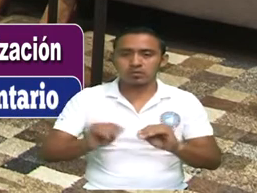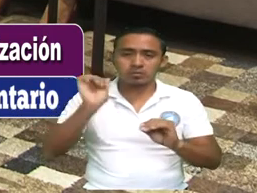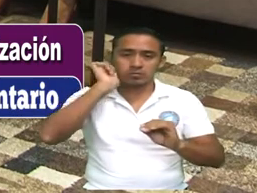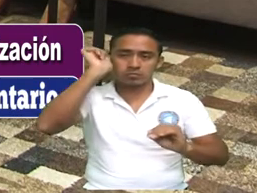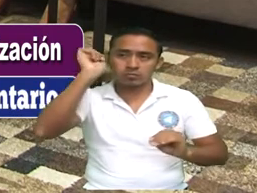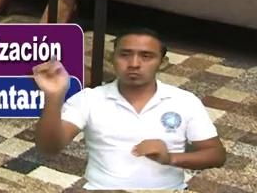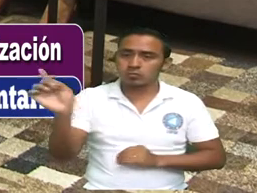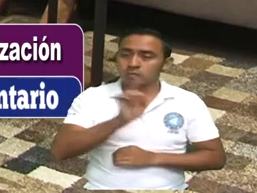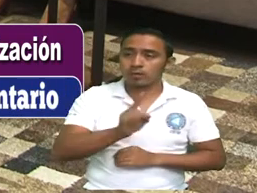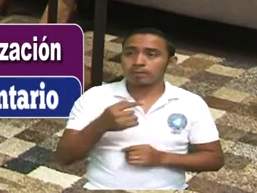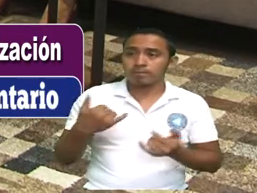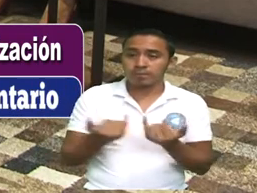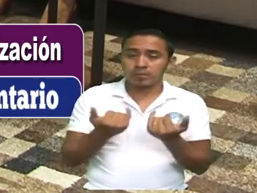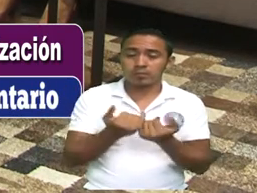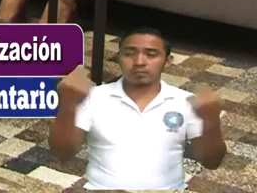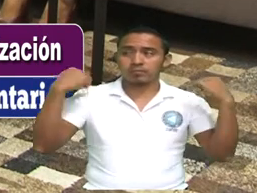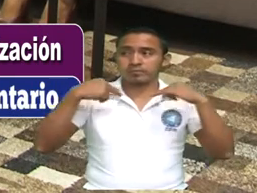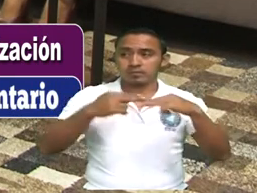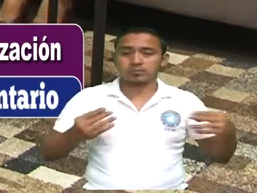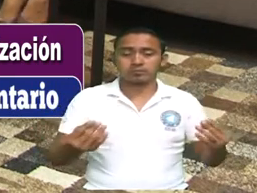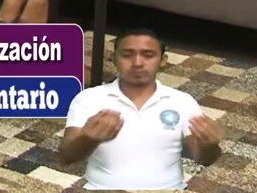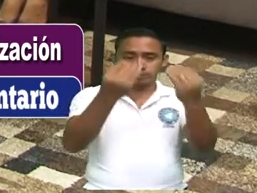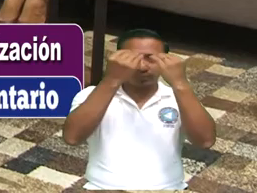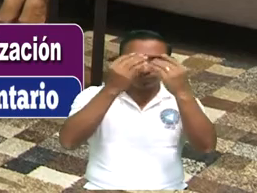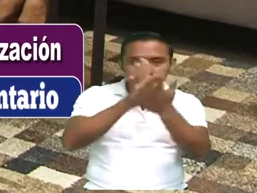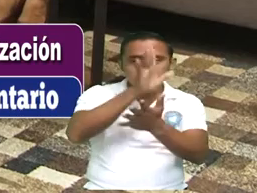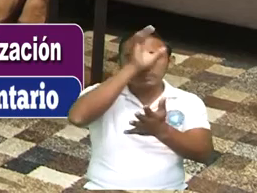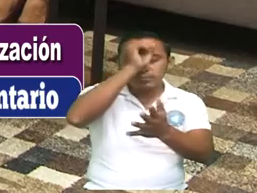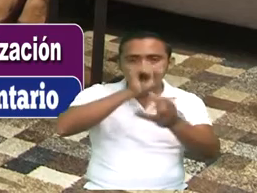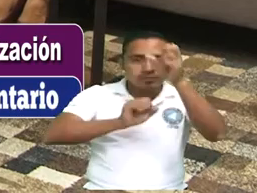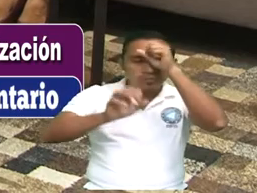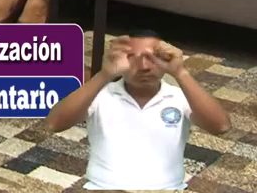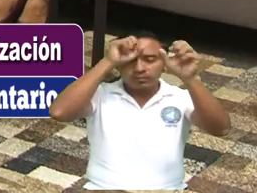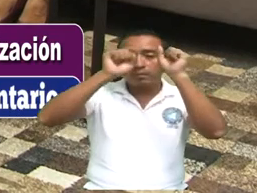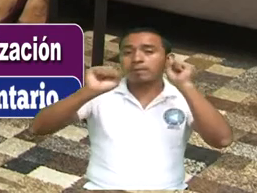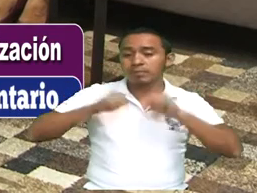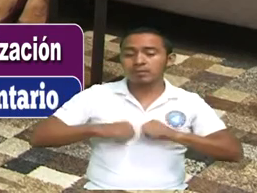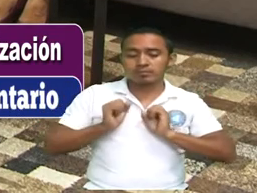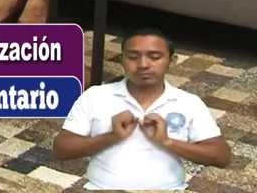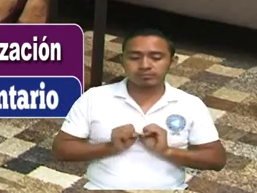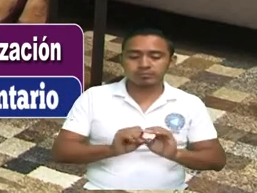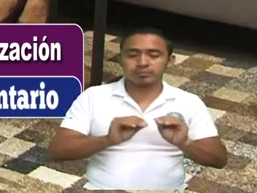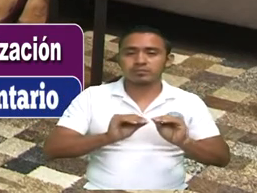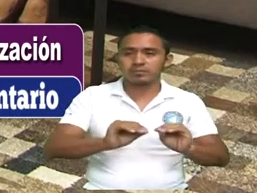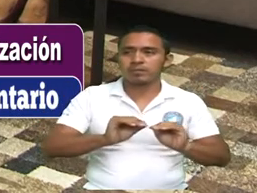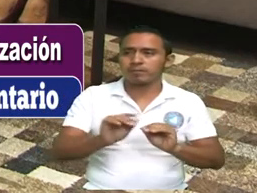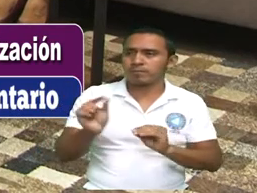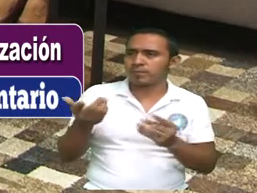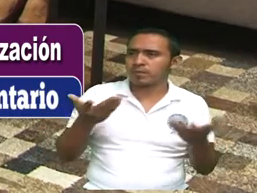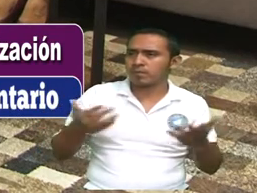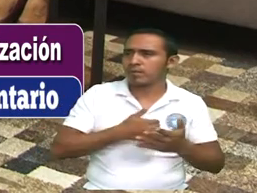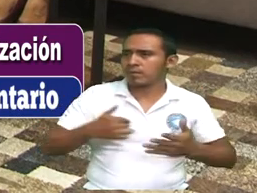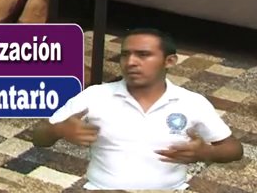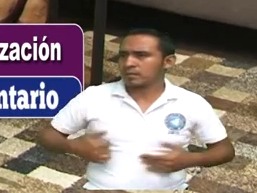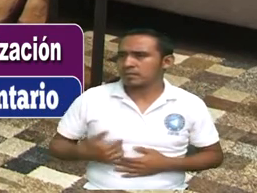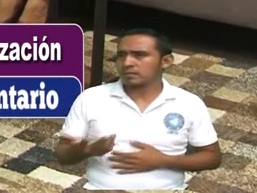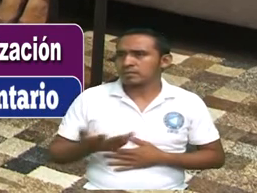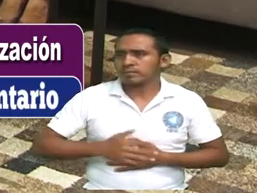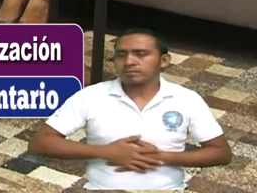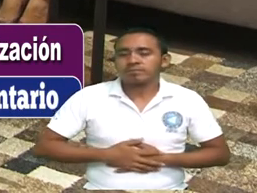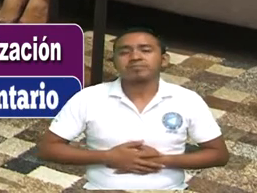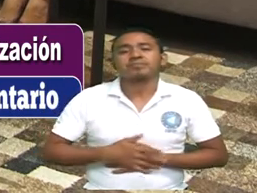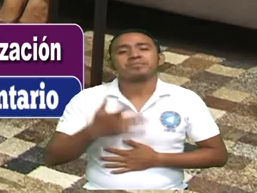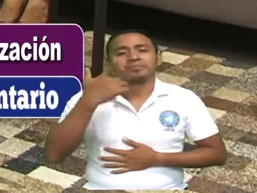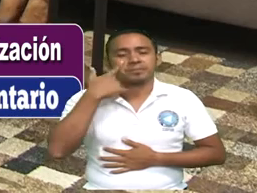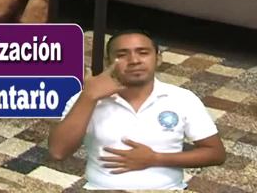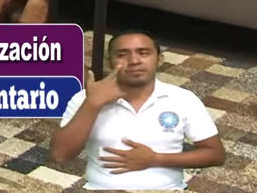sino que también el maestro está siendo formado para poder enseñar, ¿no? Háblame, ¿cómo es que están? Sí, es que